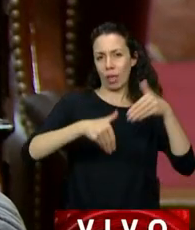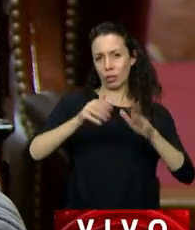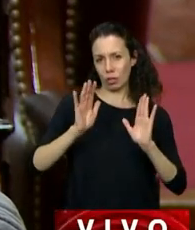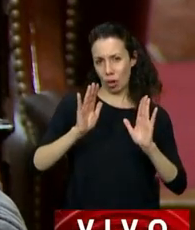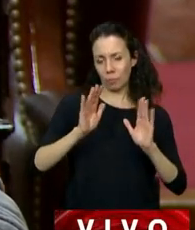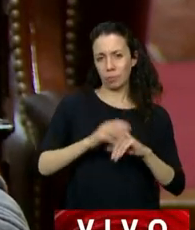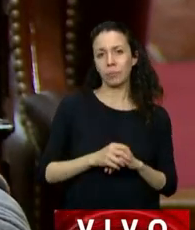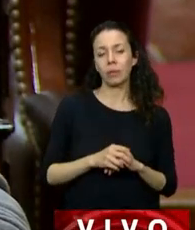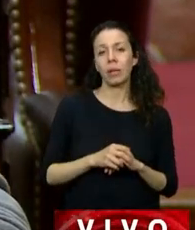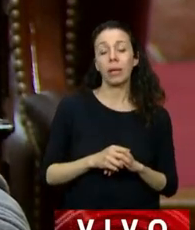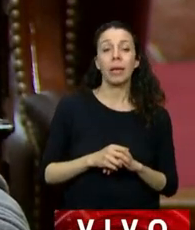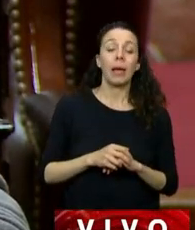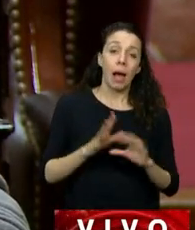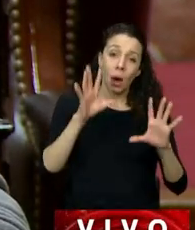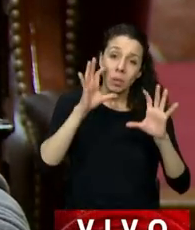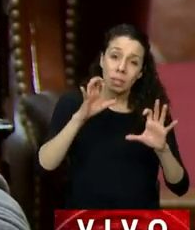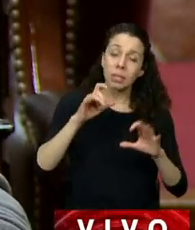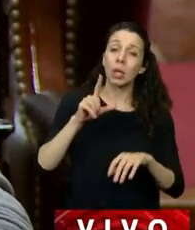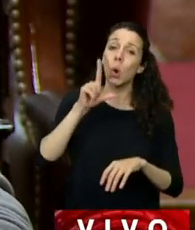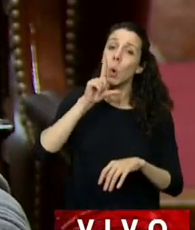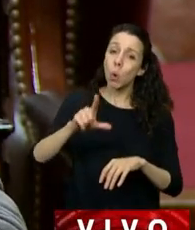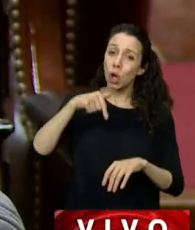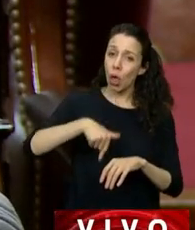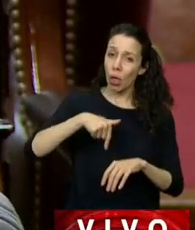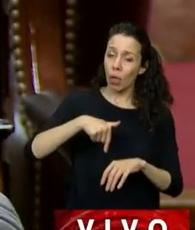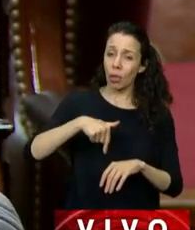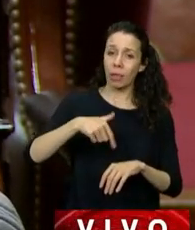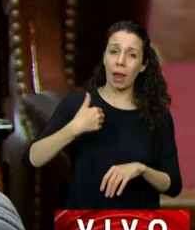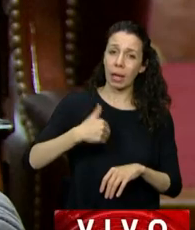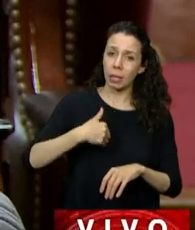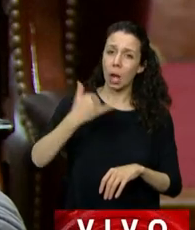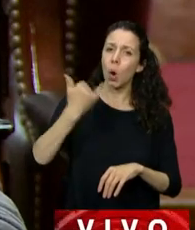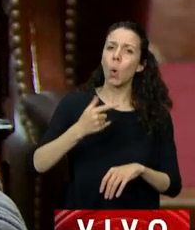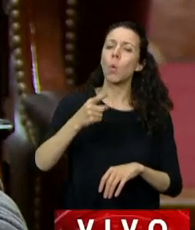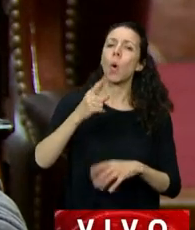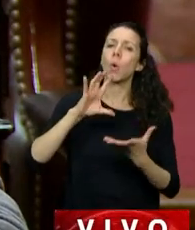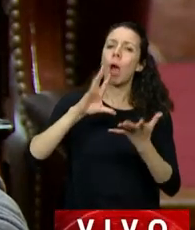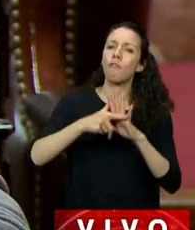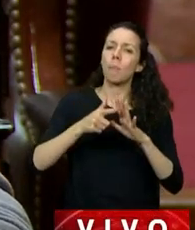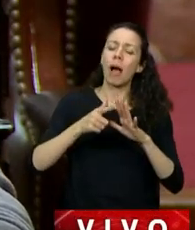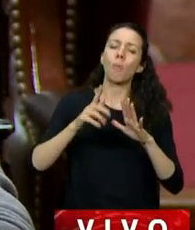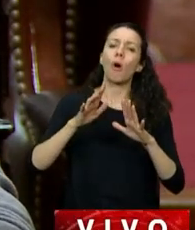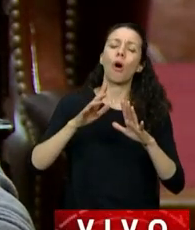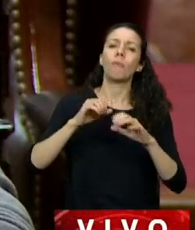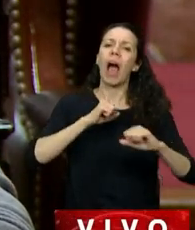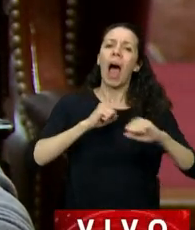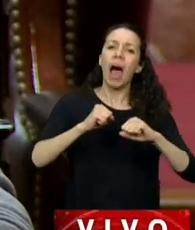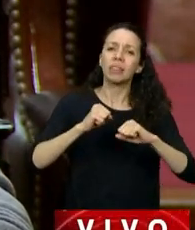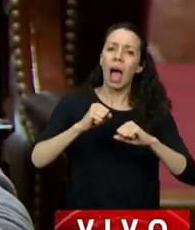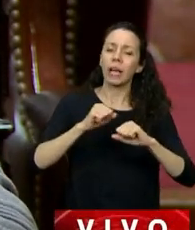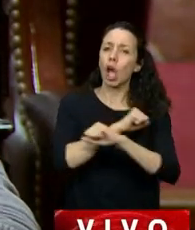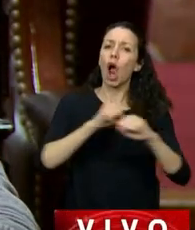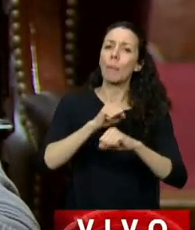en el mes de julio, hubo una ofensiva golpista. La Corte Suprema y Comodoro Pro formaron parte de esa iniciativa